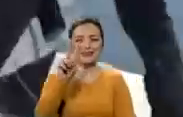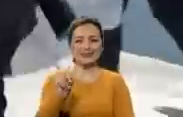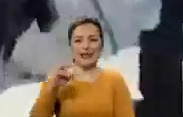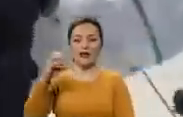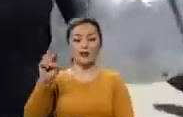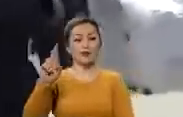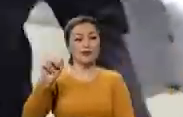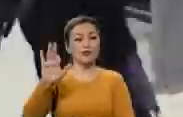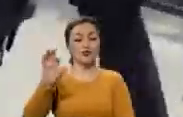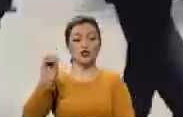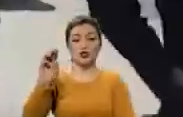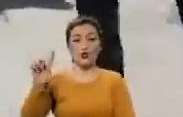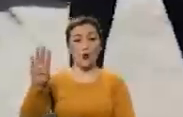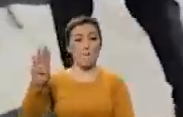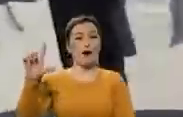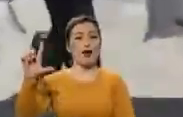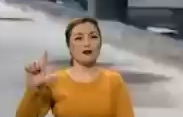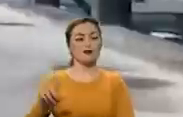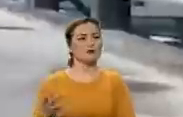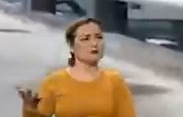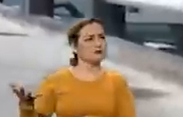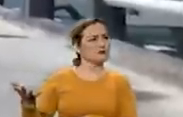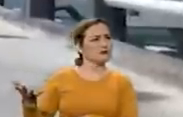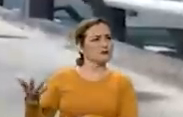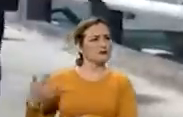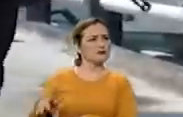10 sacos de yute que contenían lo que se cree que es cocaína.